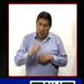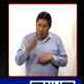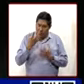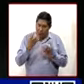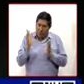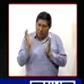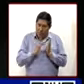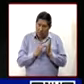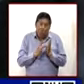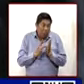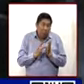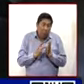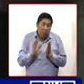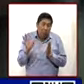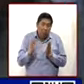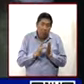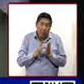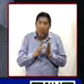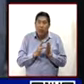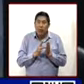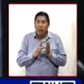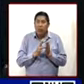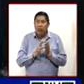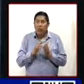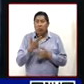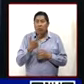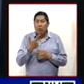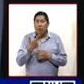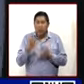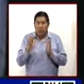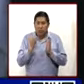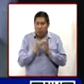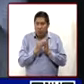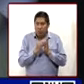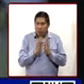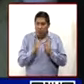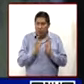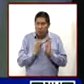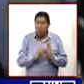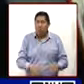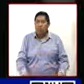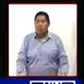animarías a descargarla? Claro. Verás, no pesa más de 21 megas. Exacto.